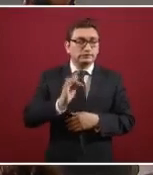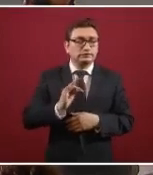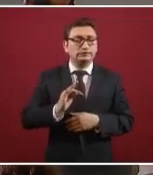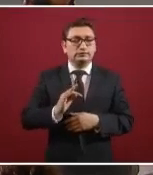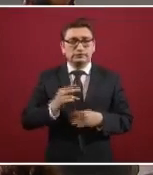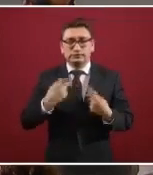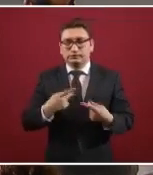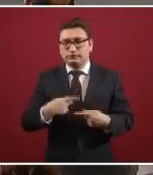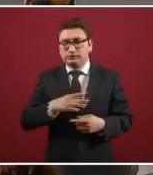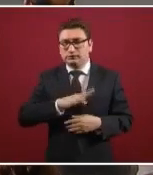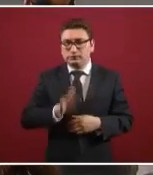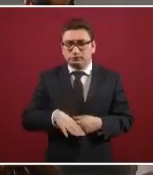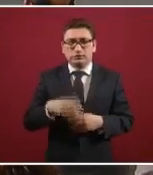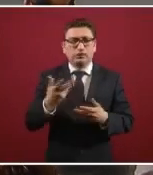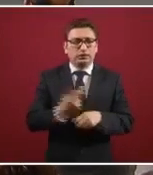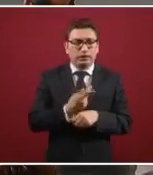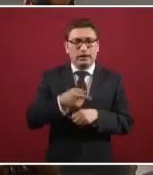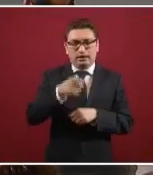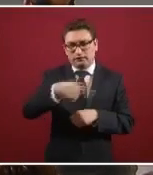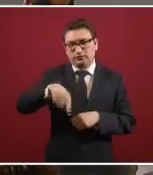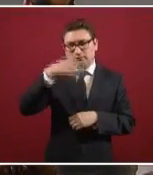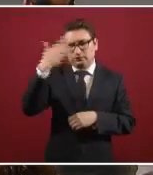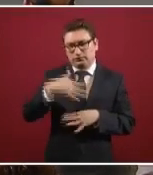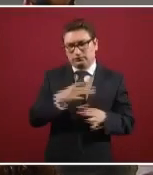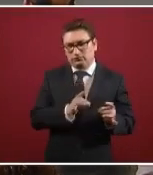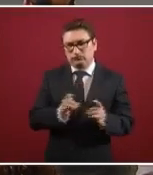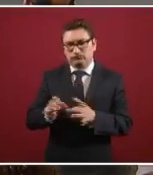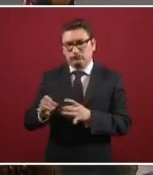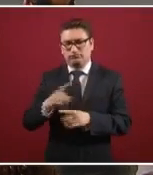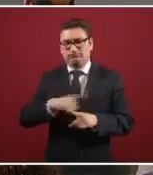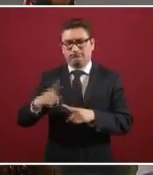ellos saben la crisis en la que nos encontramos.